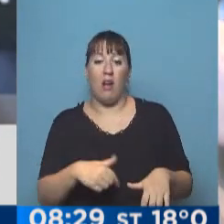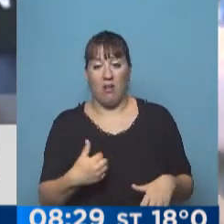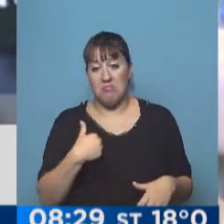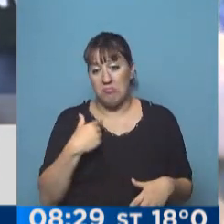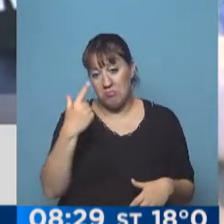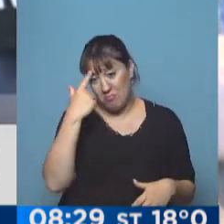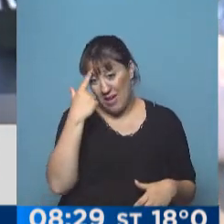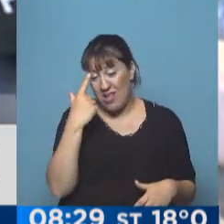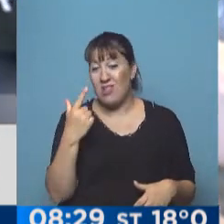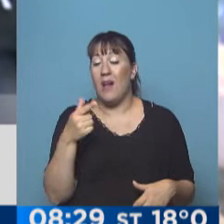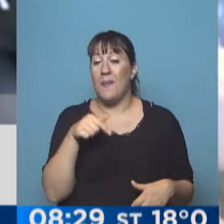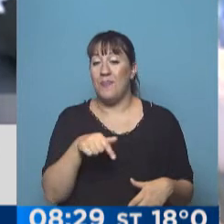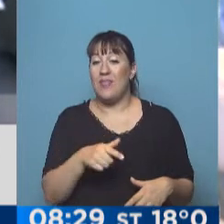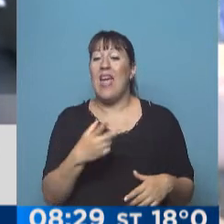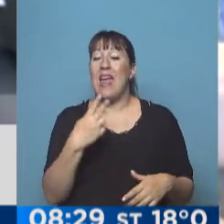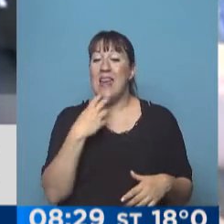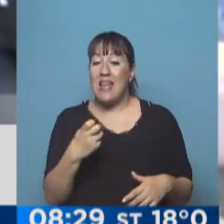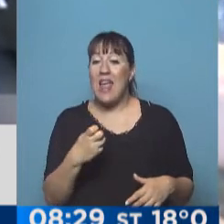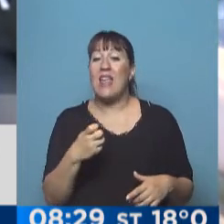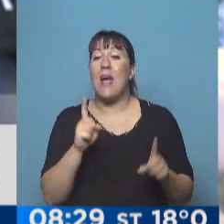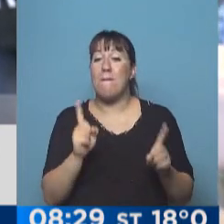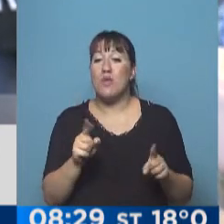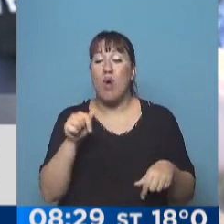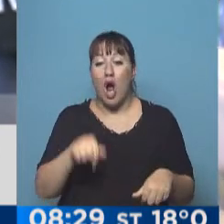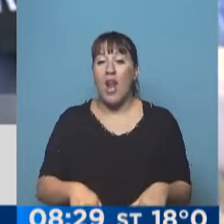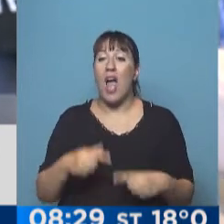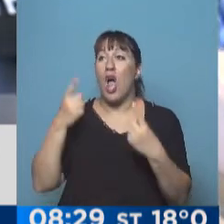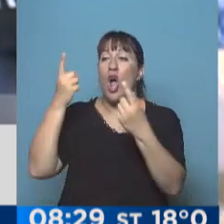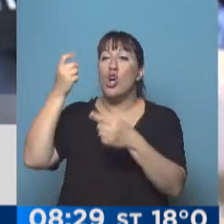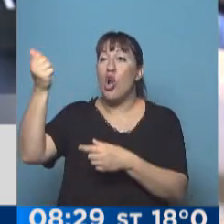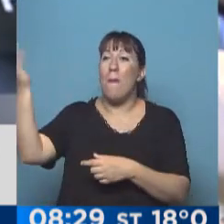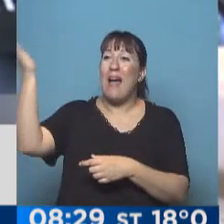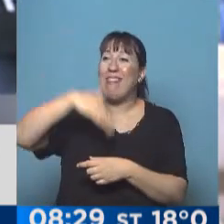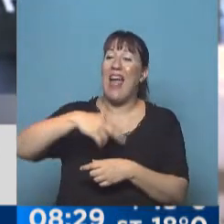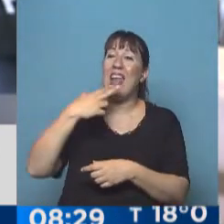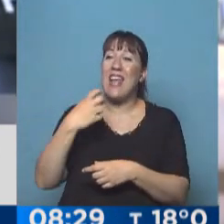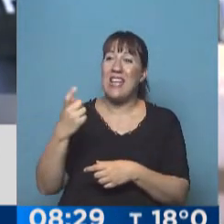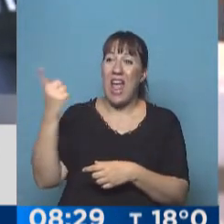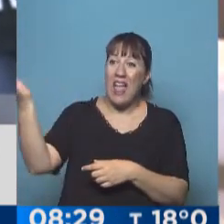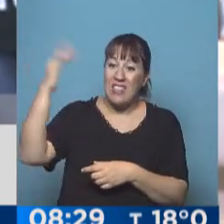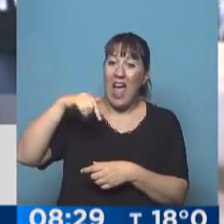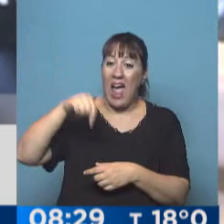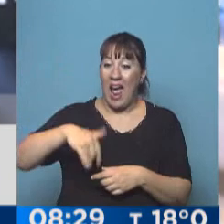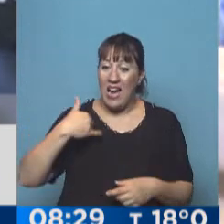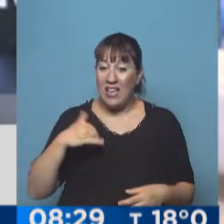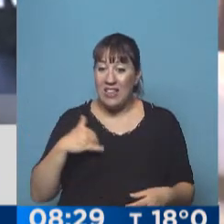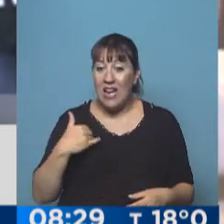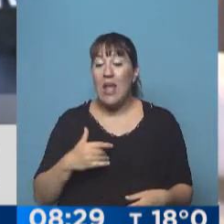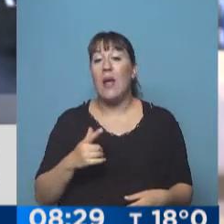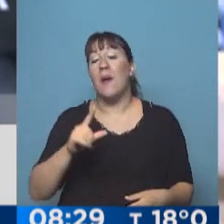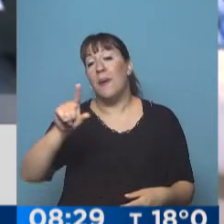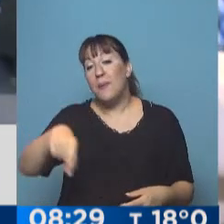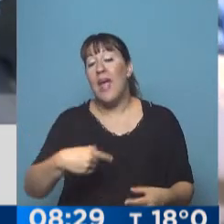comercial con la energía que es el que estamos comprando energía en el exterior y eso que está viniendo a la argentina implica